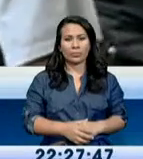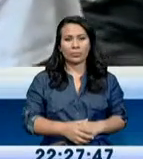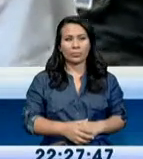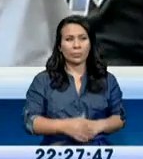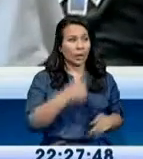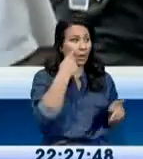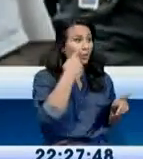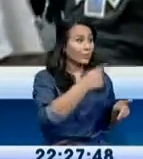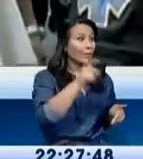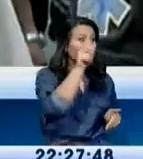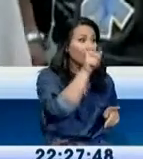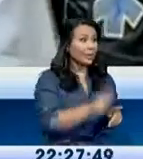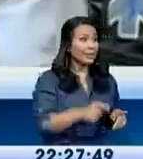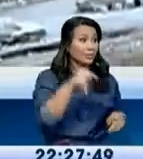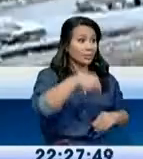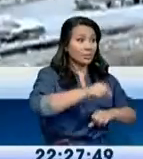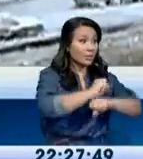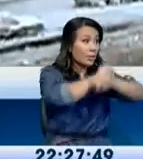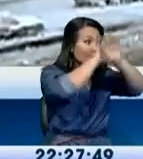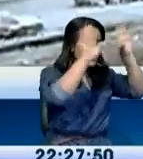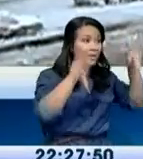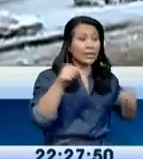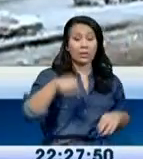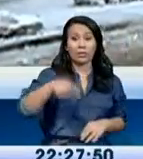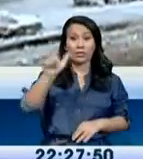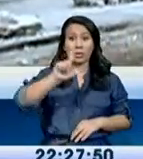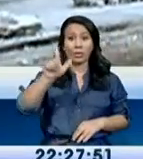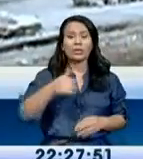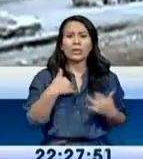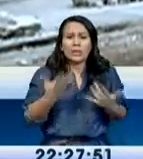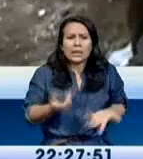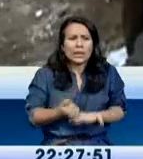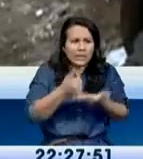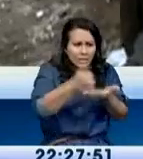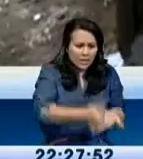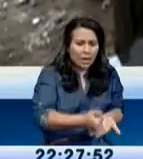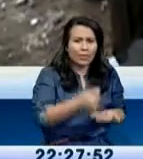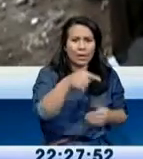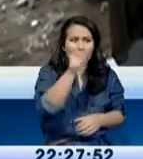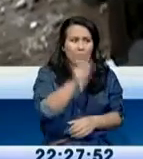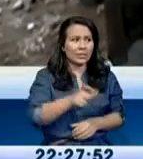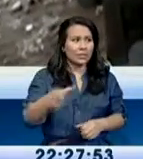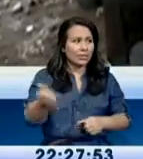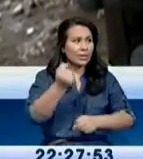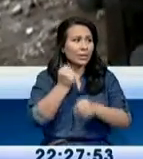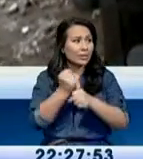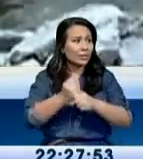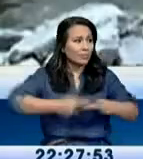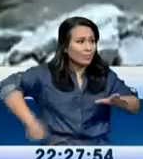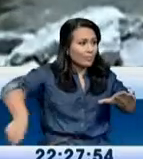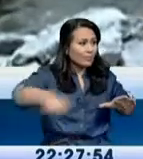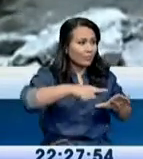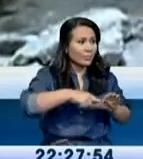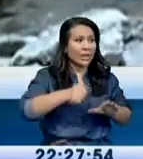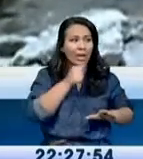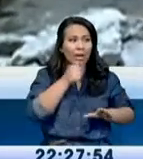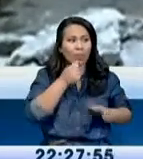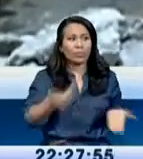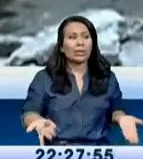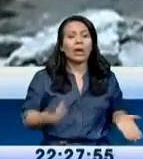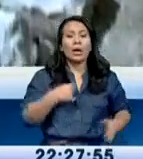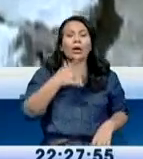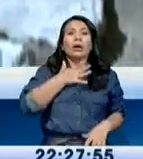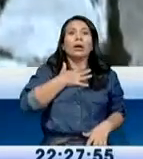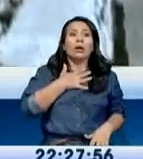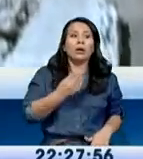José Arequipa perdió la vida la mañana de este lunes cuando intentaba salvar a unos obreros que trabajaban en una alcantarilla y que se habrían estado